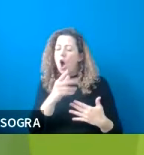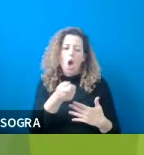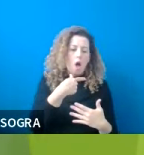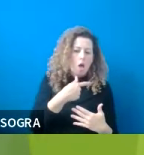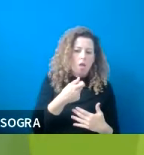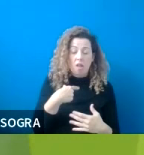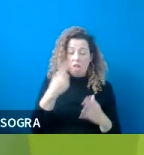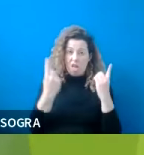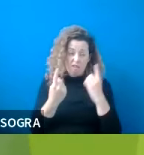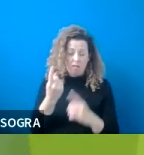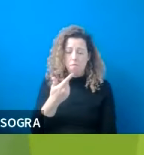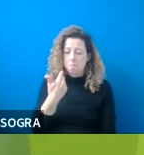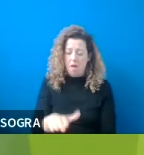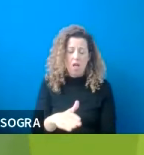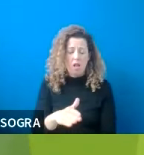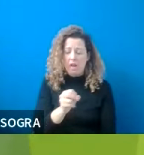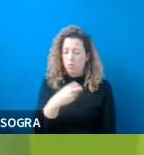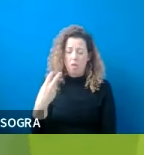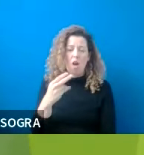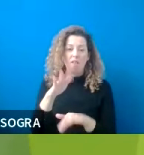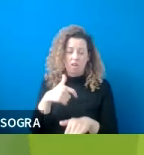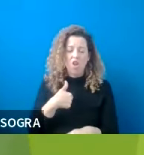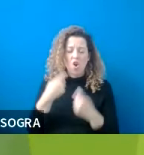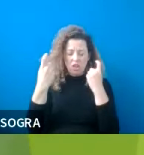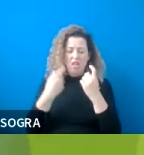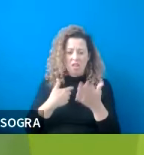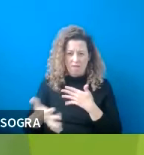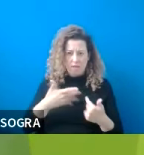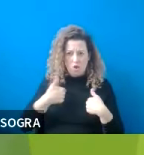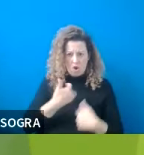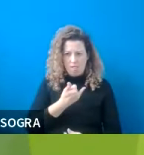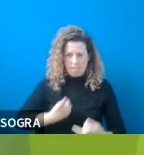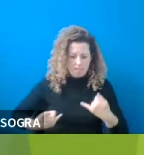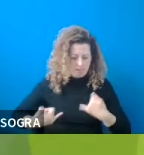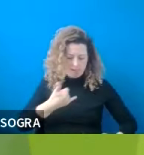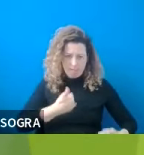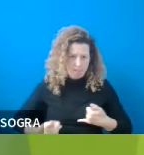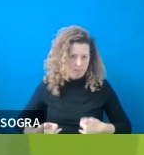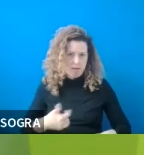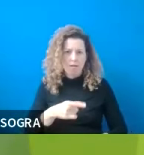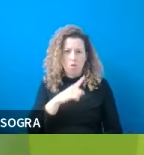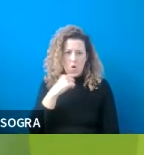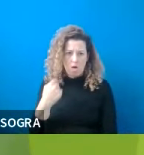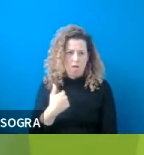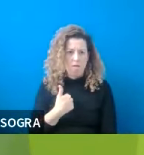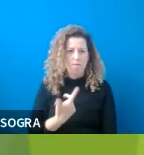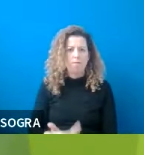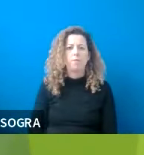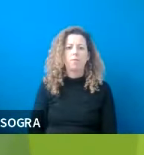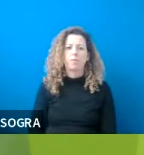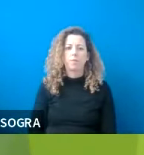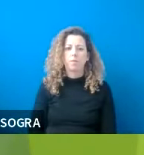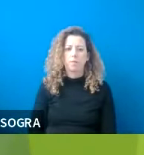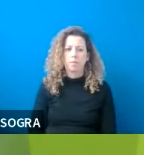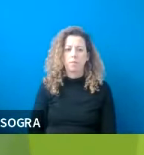algunas veces los resultados eran tan malos que acababa intentando autolesionarme. Volviendo al caso, que